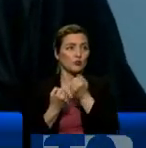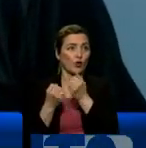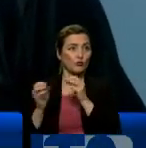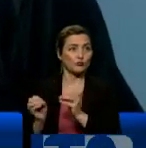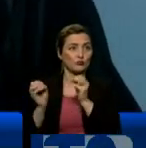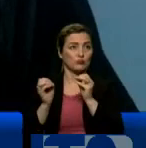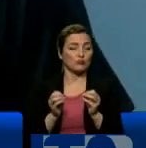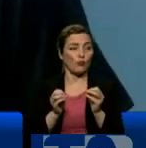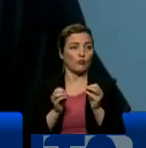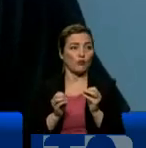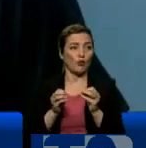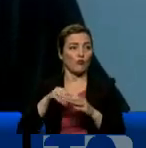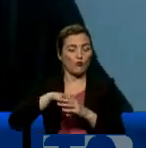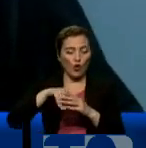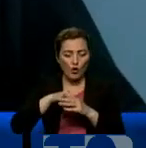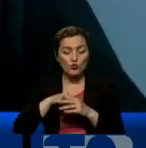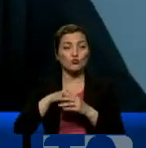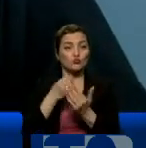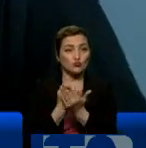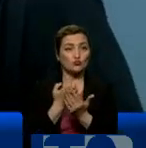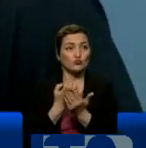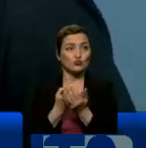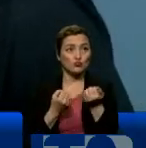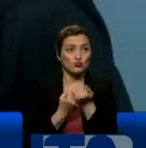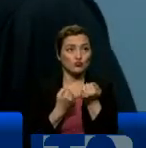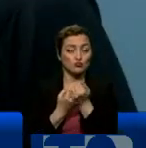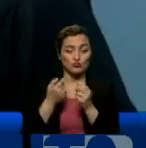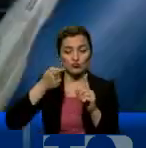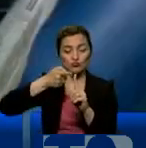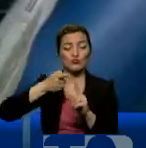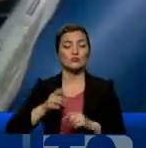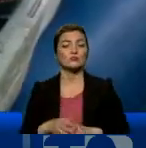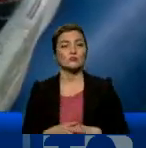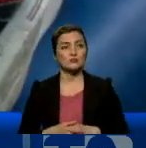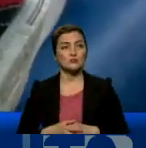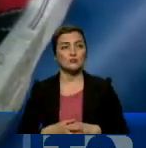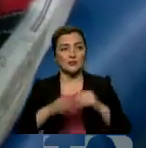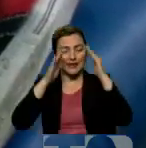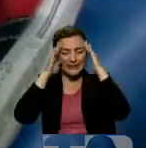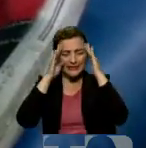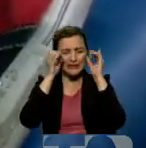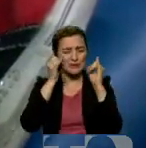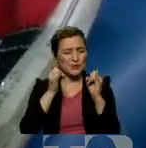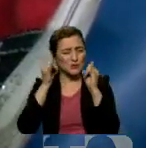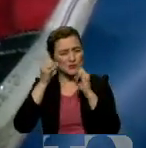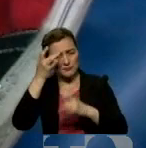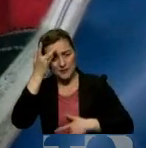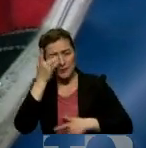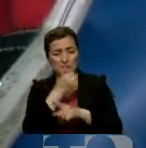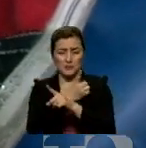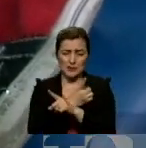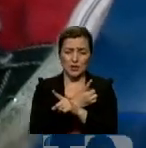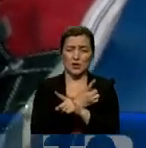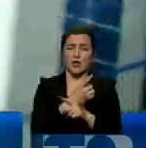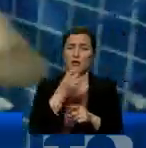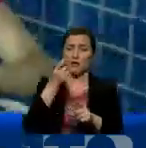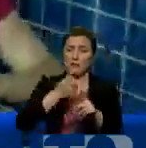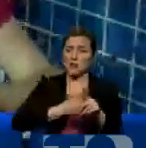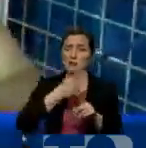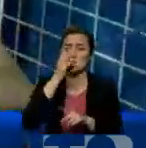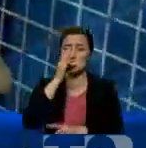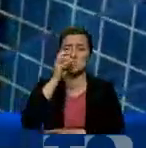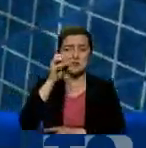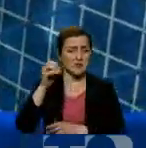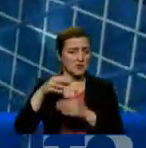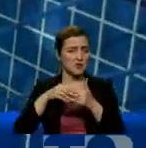generando recursos económicos para ayudar directamente a CAFUDICE. Atender a cada paciente demanda $700